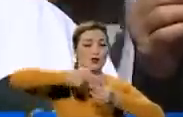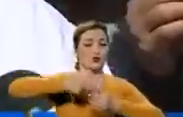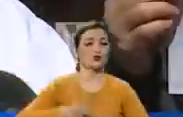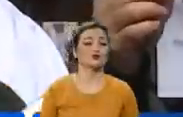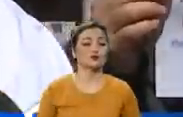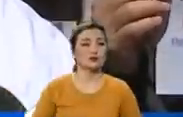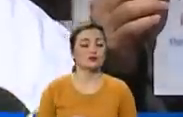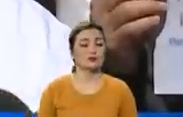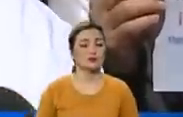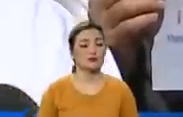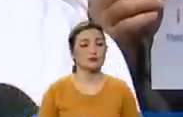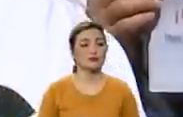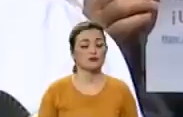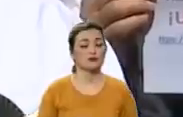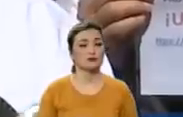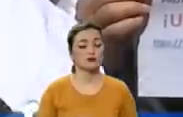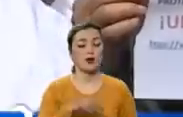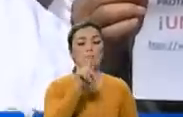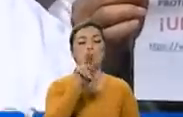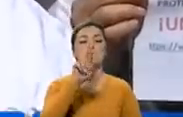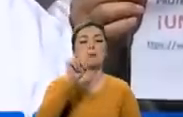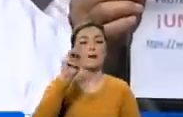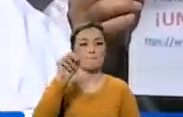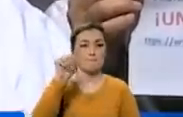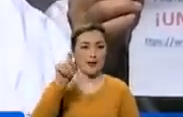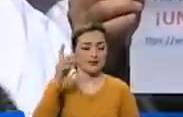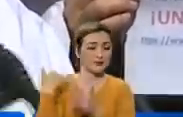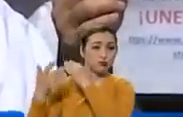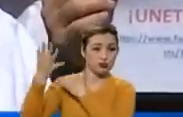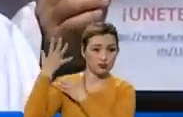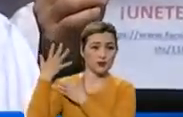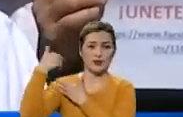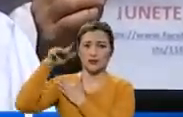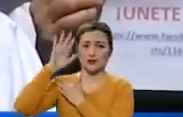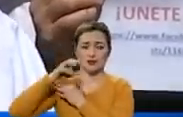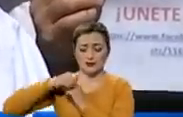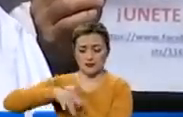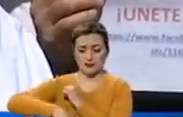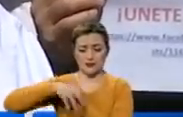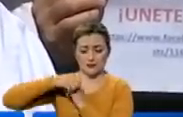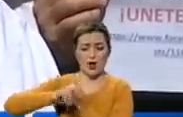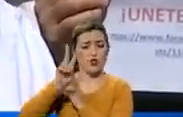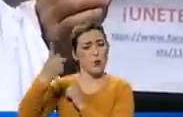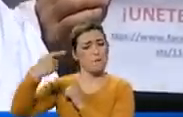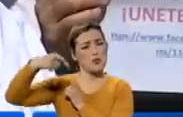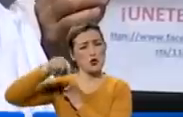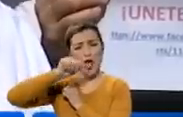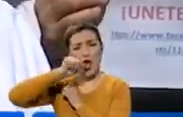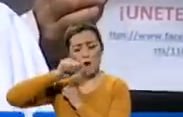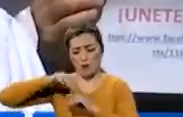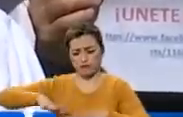La gasolinera que ahora es Primax causó un derrame contaminando más de 2 millones de galones de